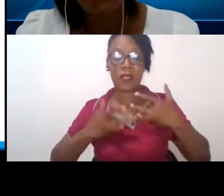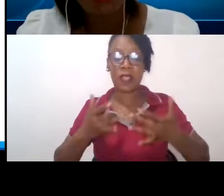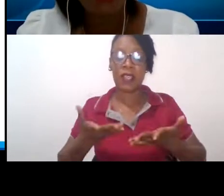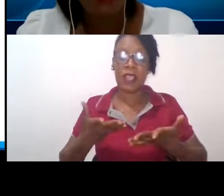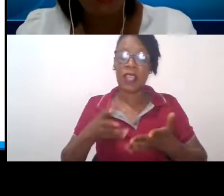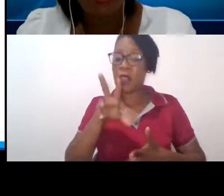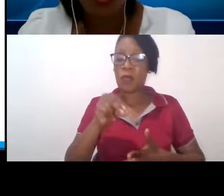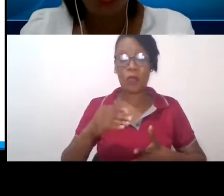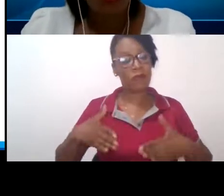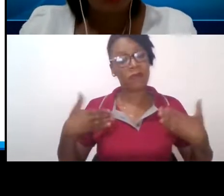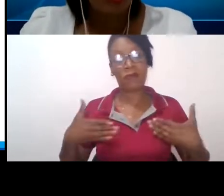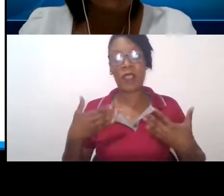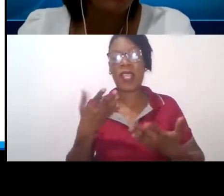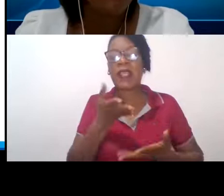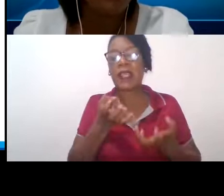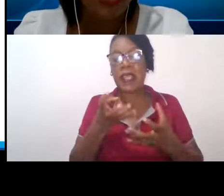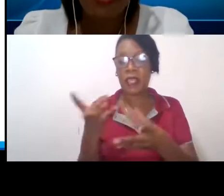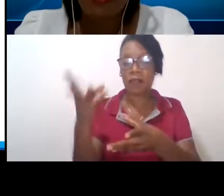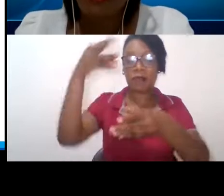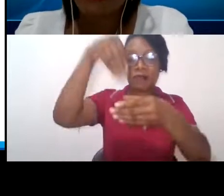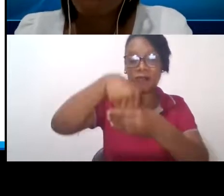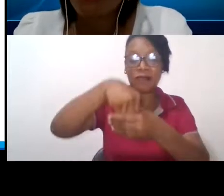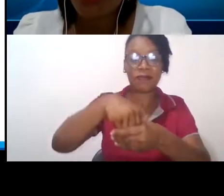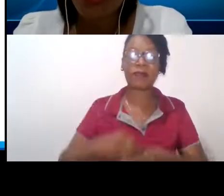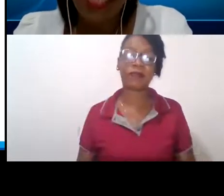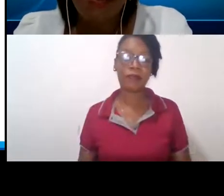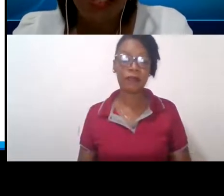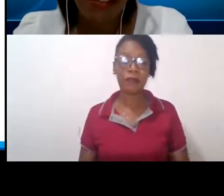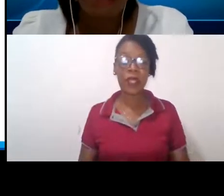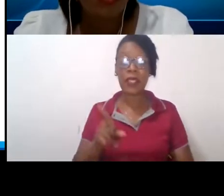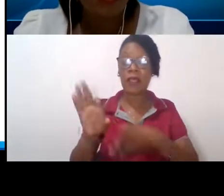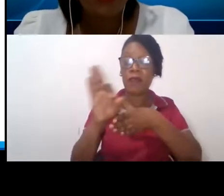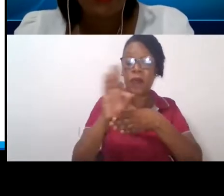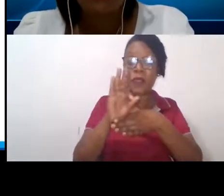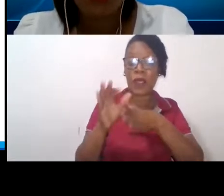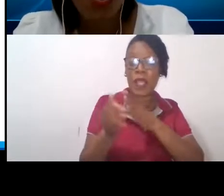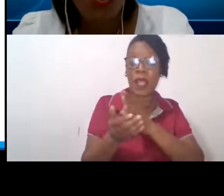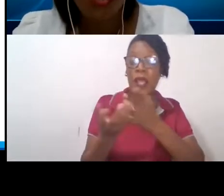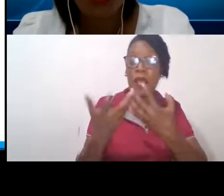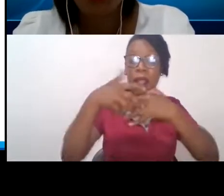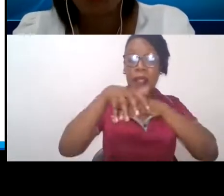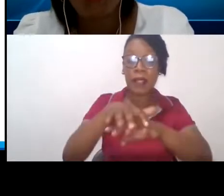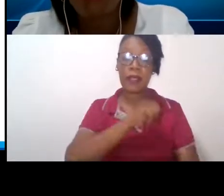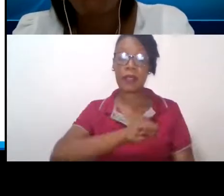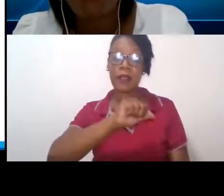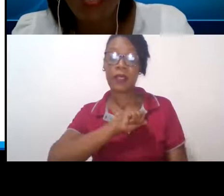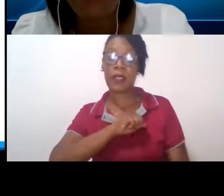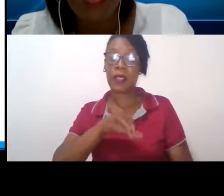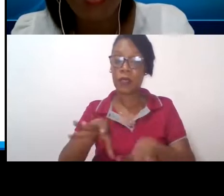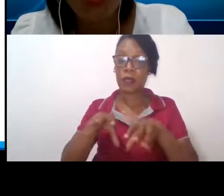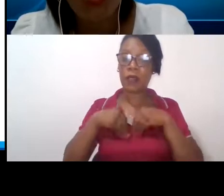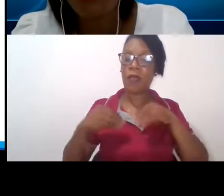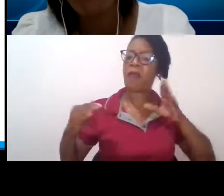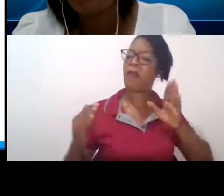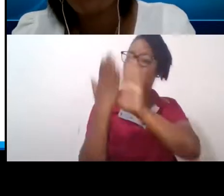es una reintegración. Tenemos que recordar que esta función adaptativa es la actitud que nosotros tomamos frente